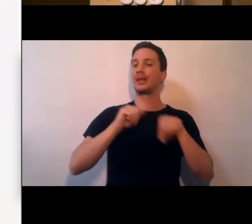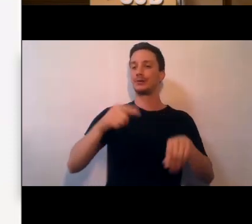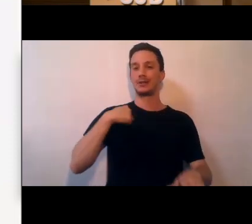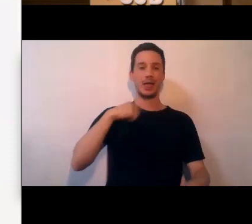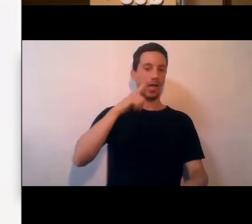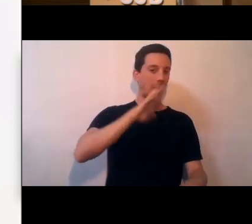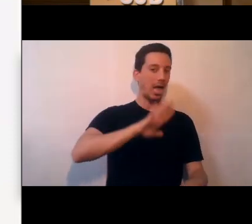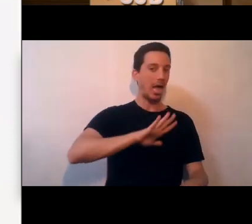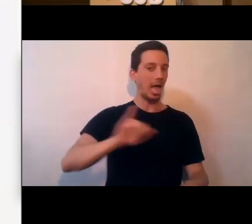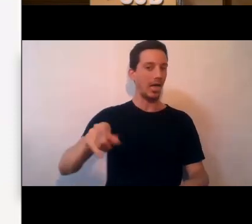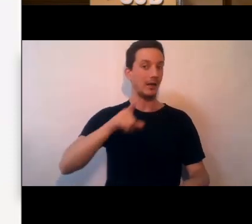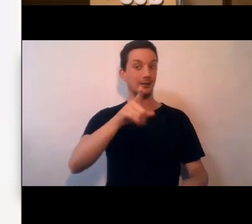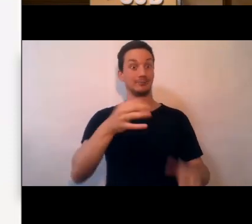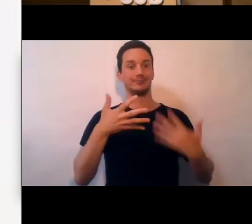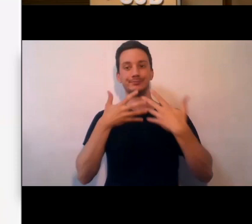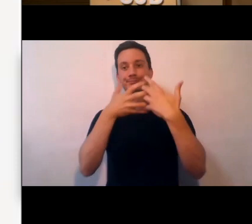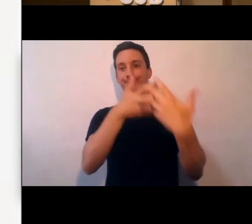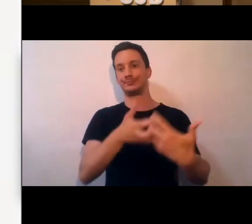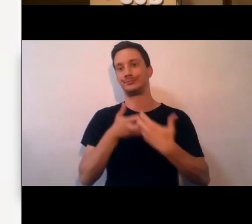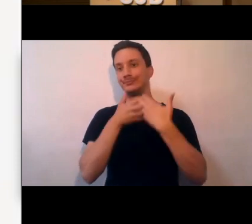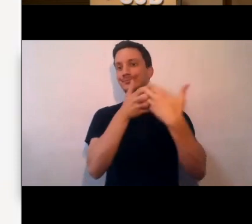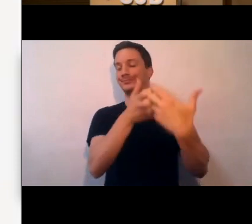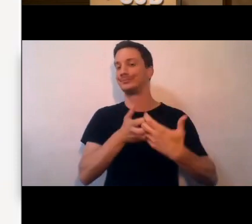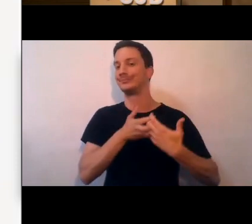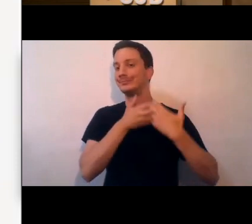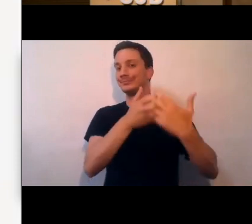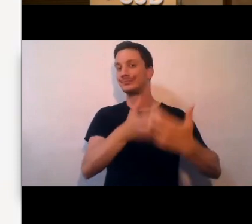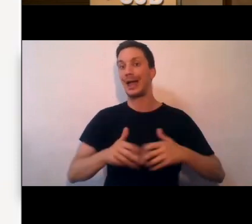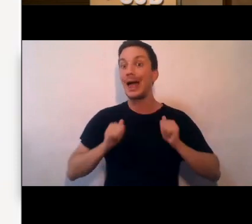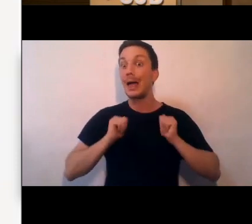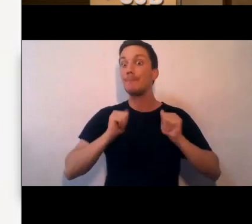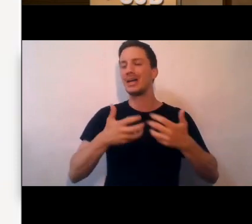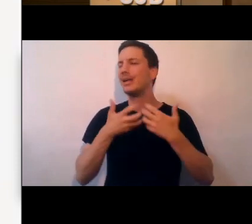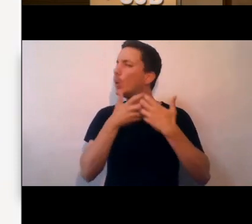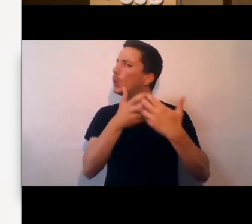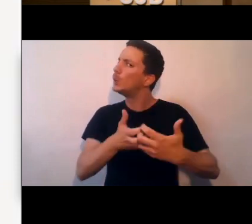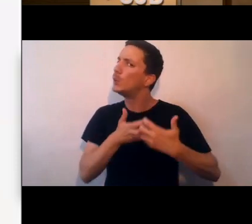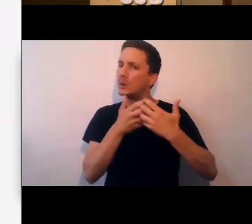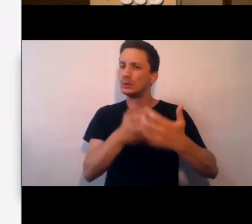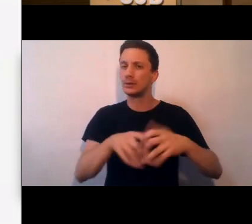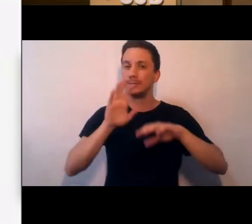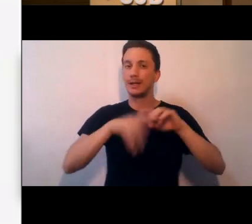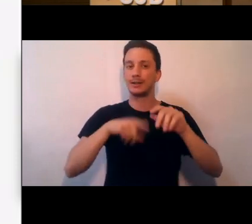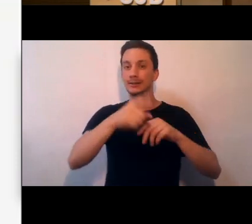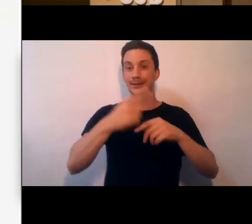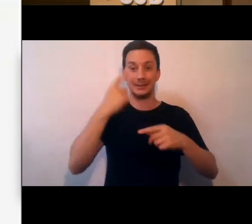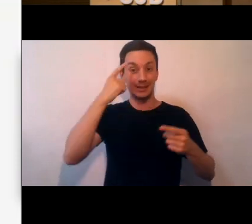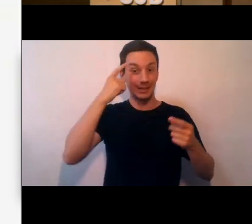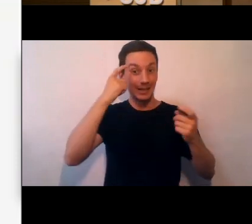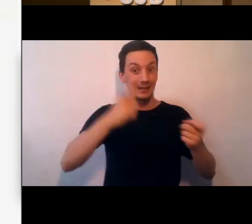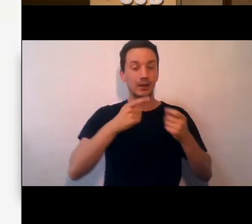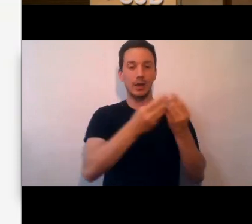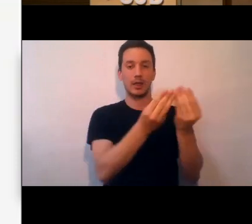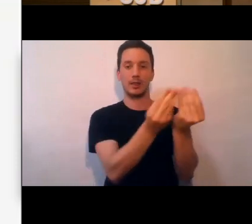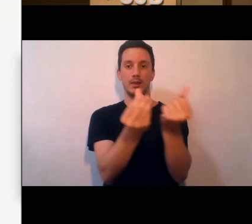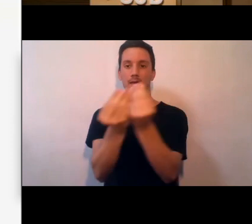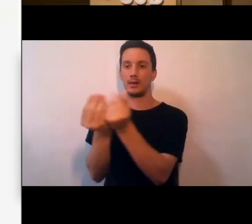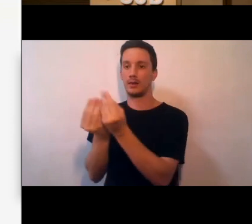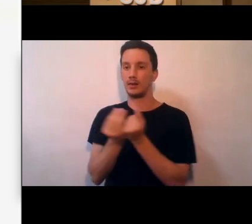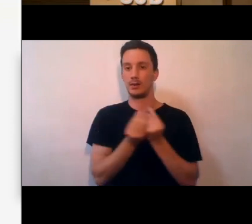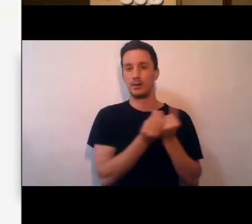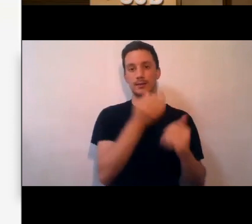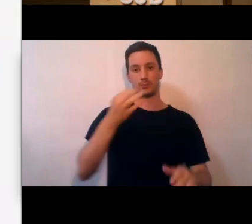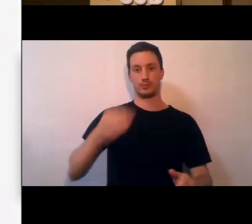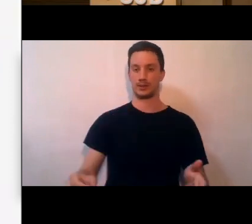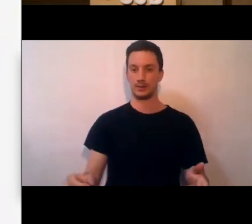contra él y es el momento en que van a empezar a desaparecer los moluscos espontáneamente. Entonces, el